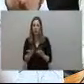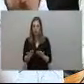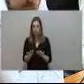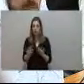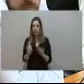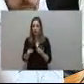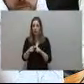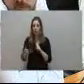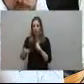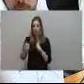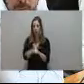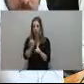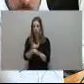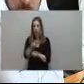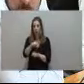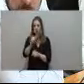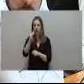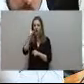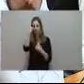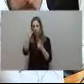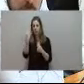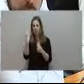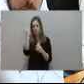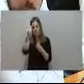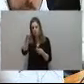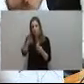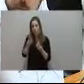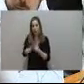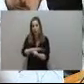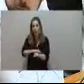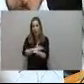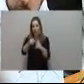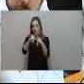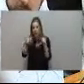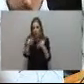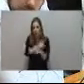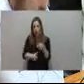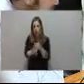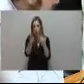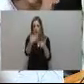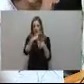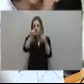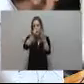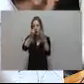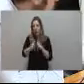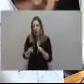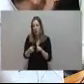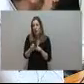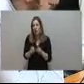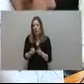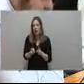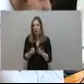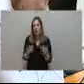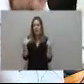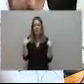de precariedad laboral, nos preguntamos por qué el Gobierno asturiano no está primando a las empresas que se comportan de forma responsable